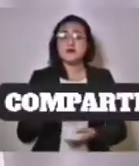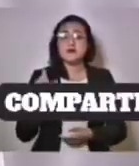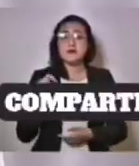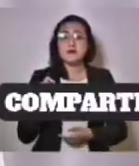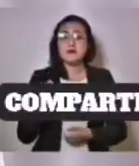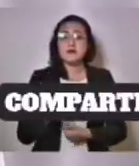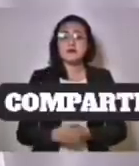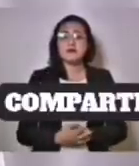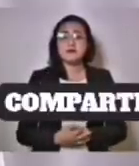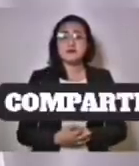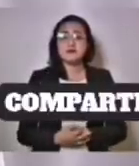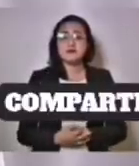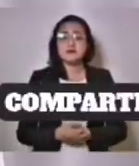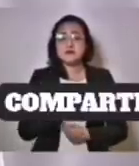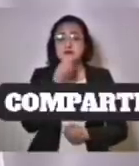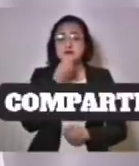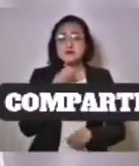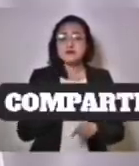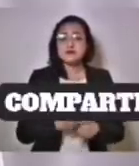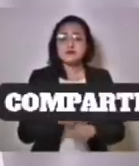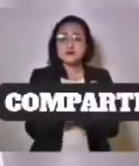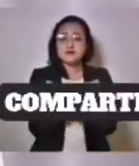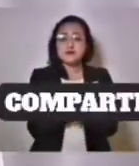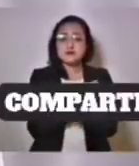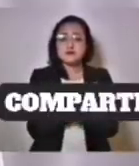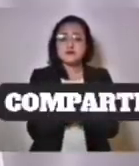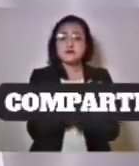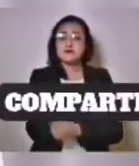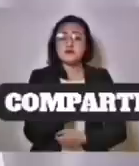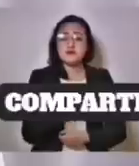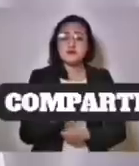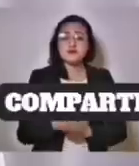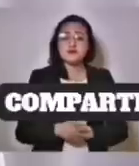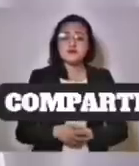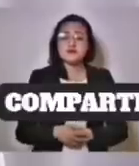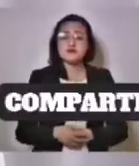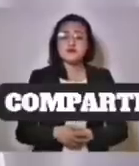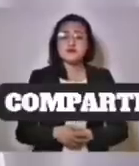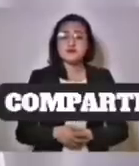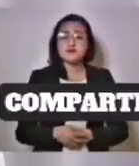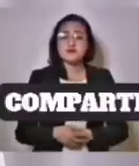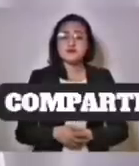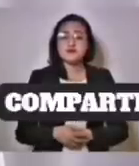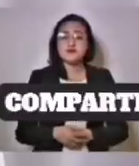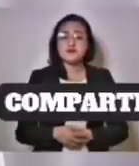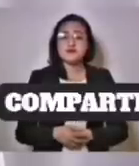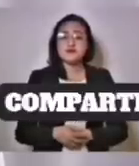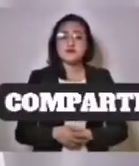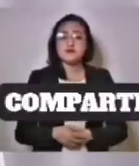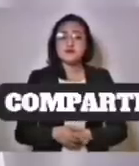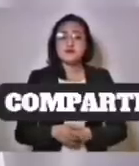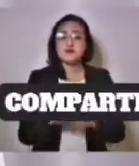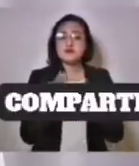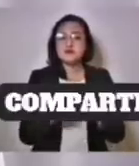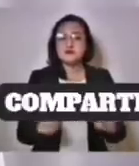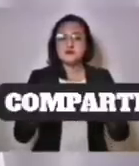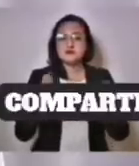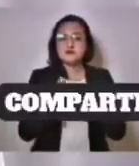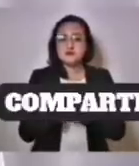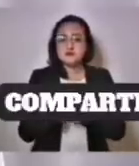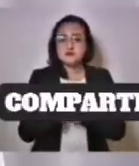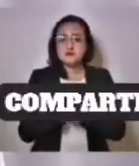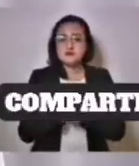2020. La Secretaría de Educación Pública va a cerrar